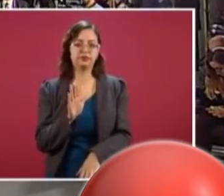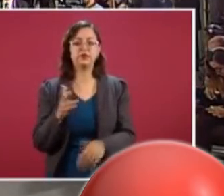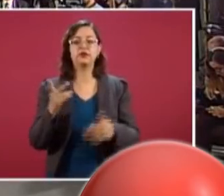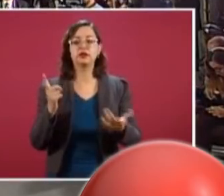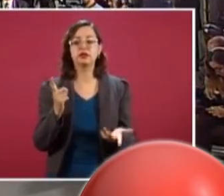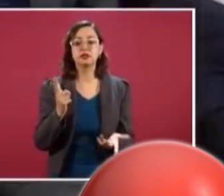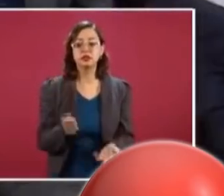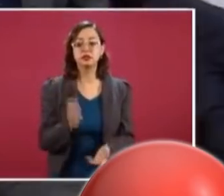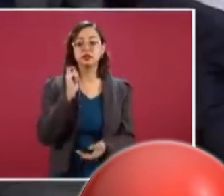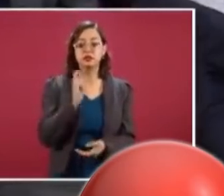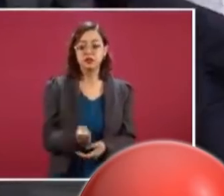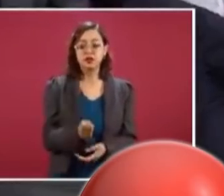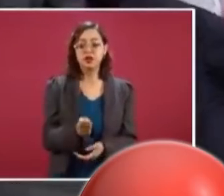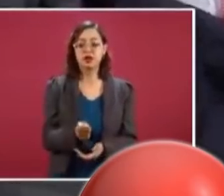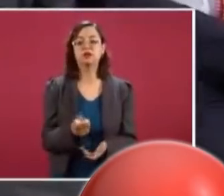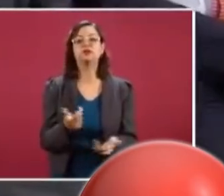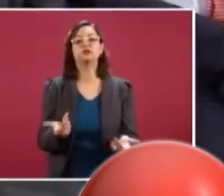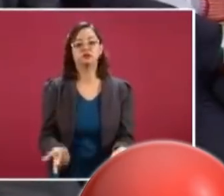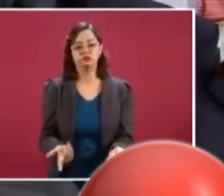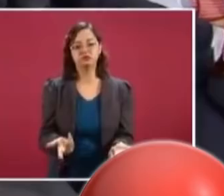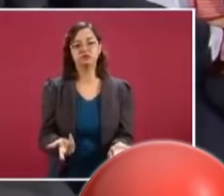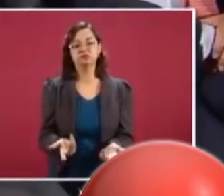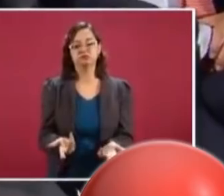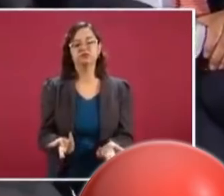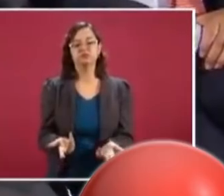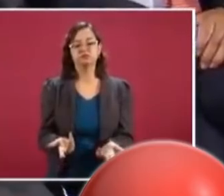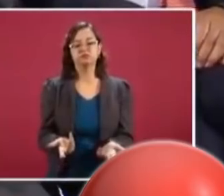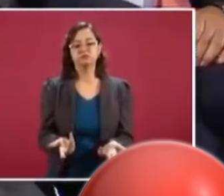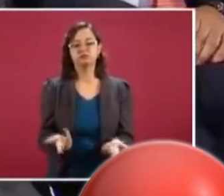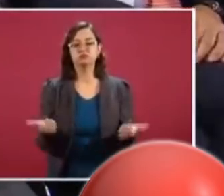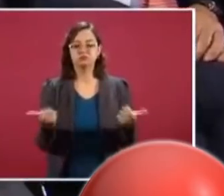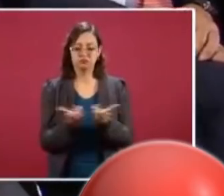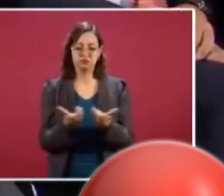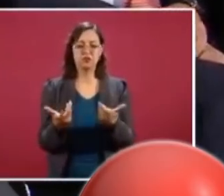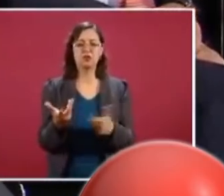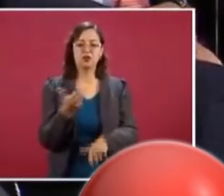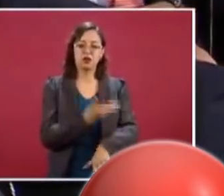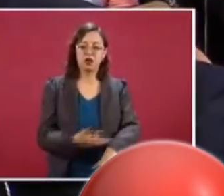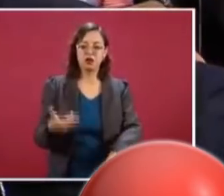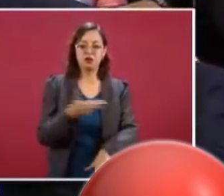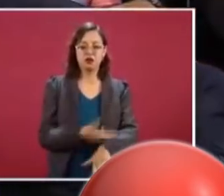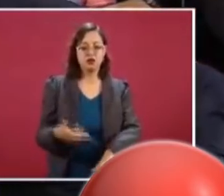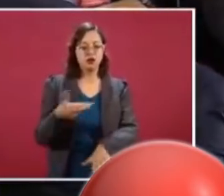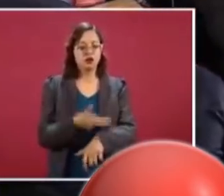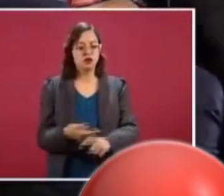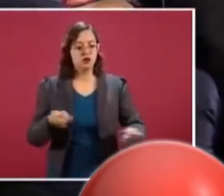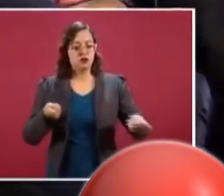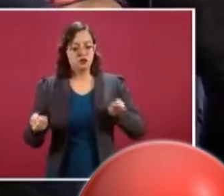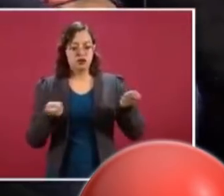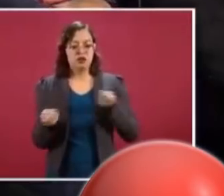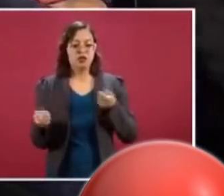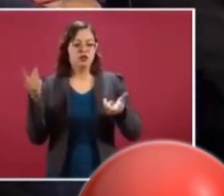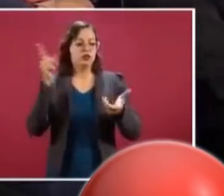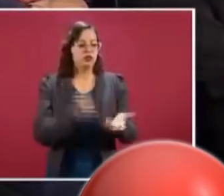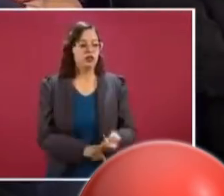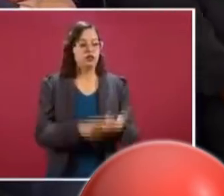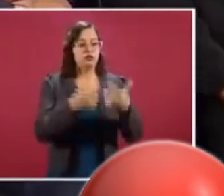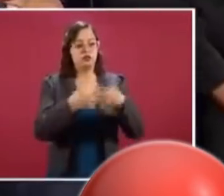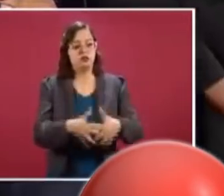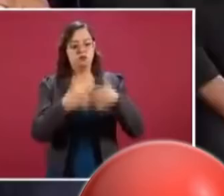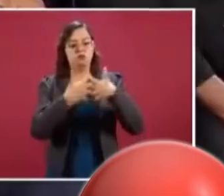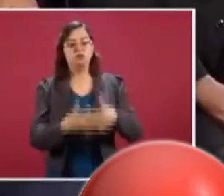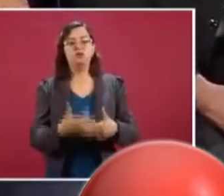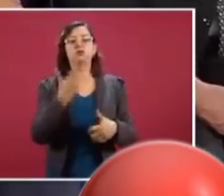Esto va acompañado también de un manejo más eficiente en las plantas de